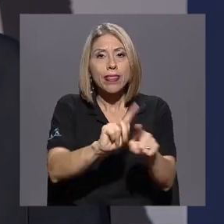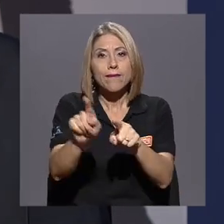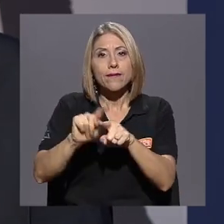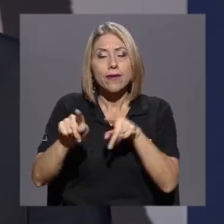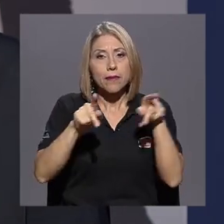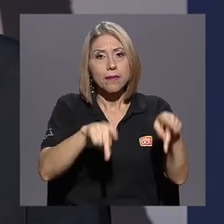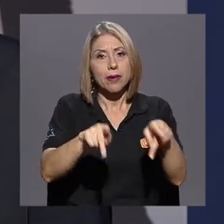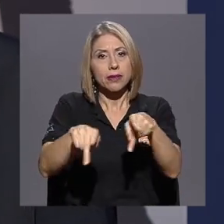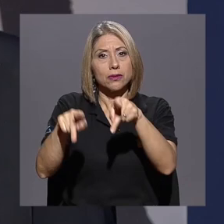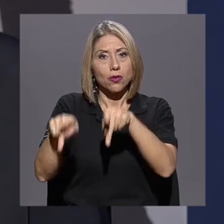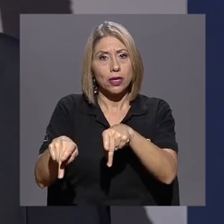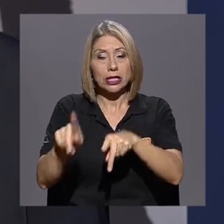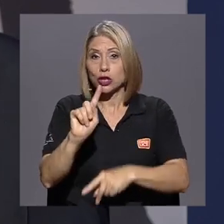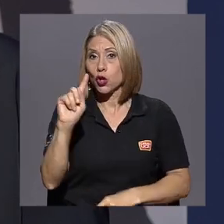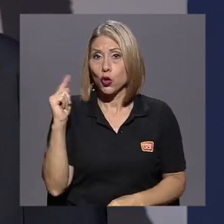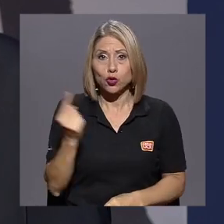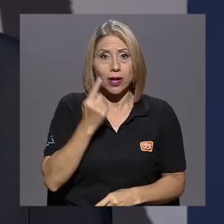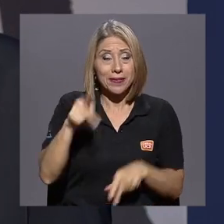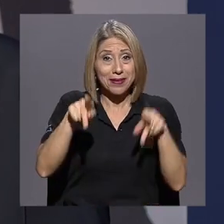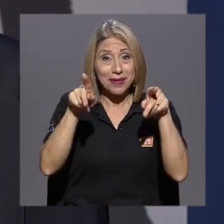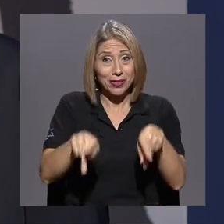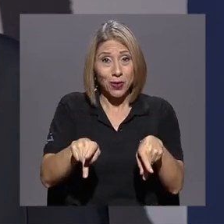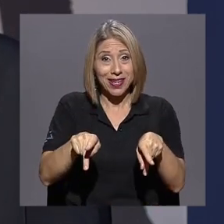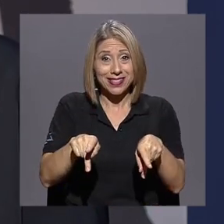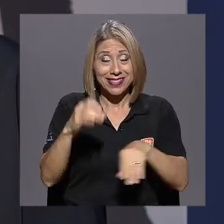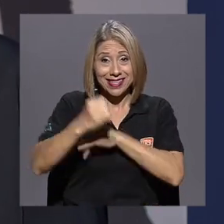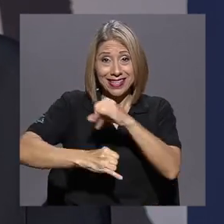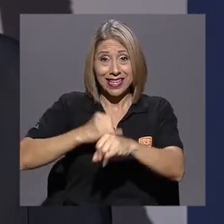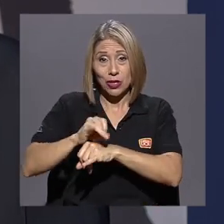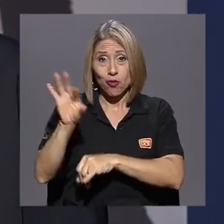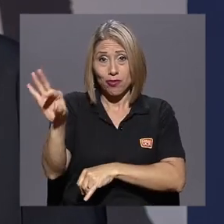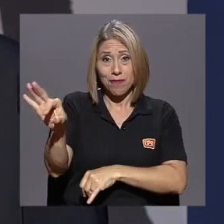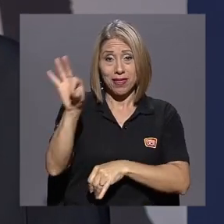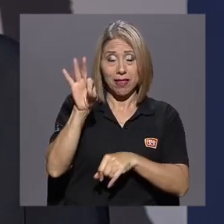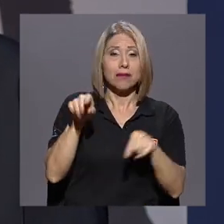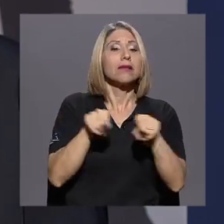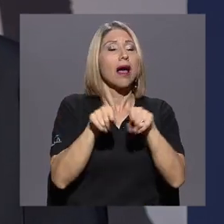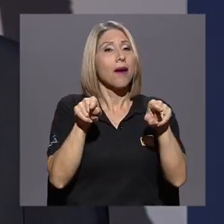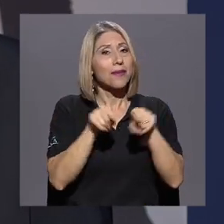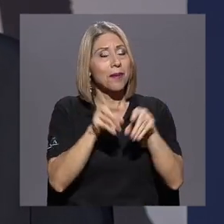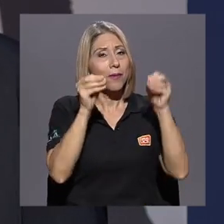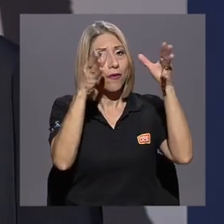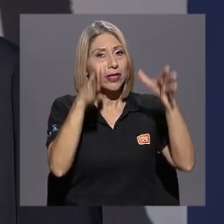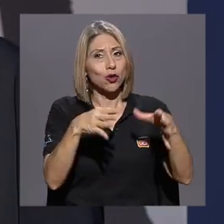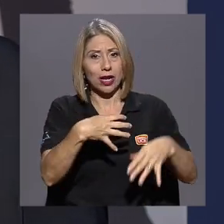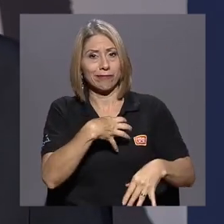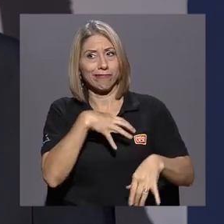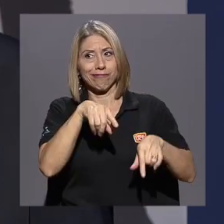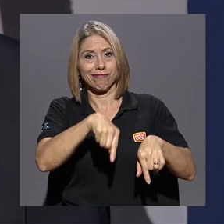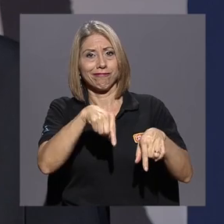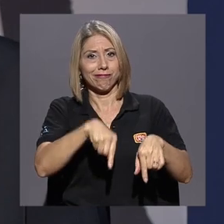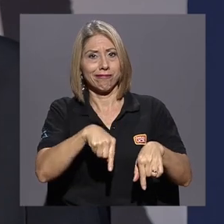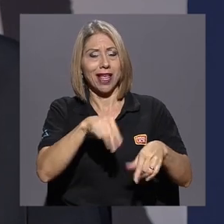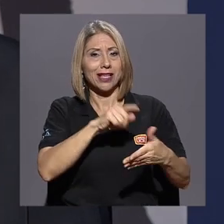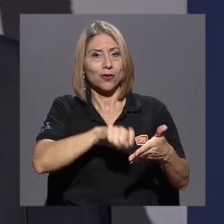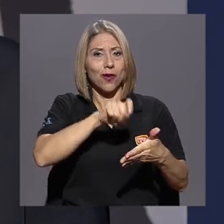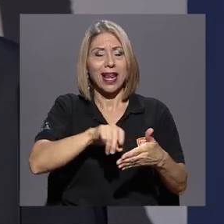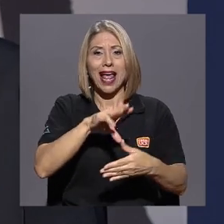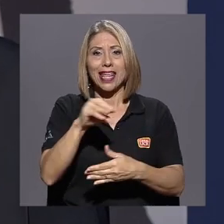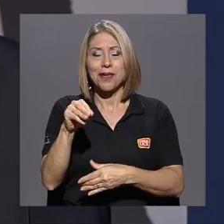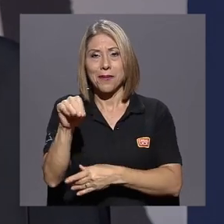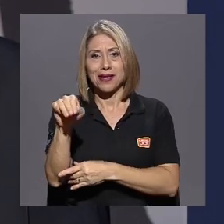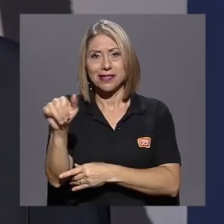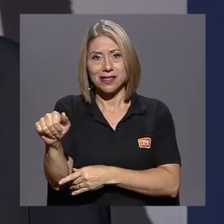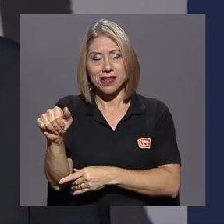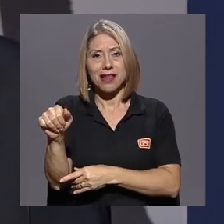¿verdad? No solo de personas que hemos invitado desde afuera, sino profesoras también de la escuela y de la maestría, ¿verdad?